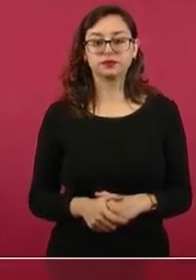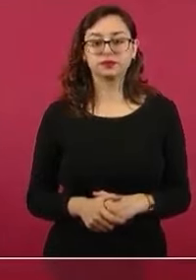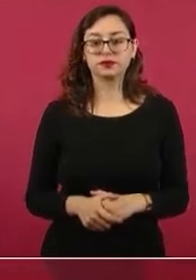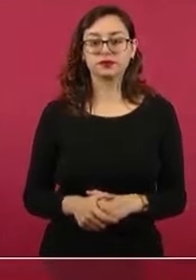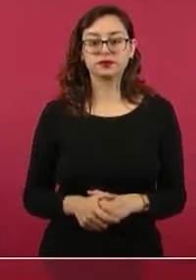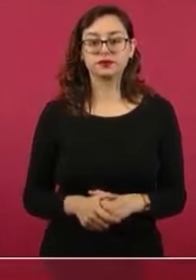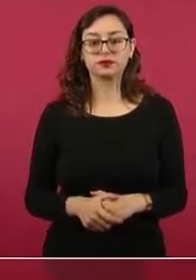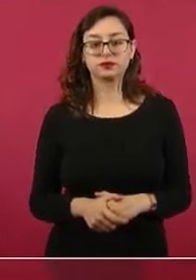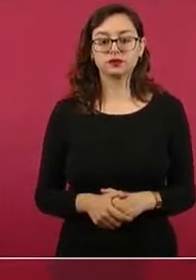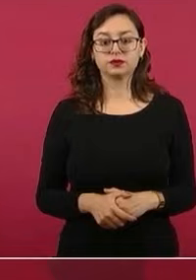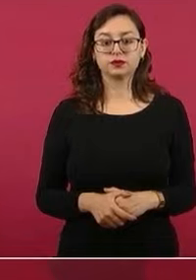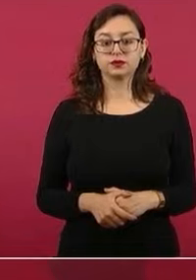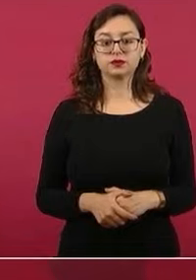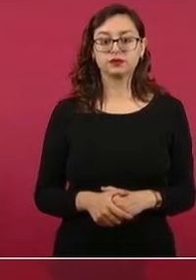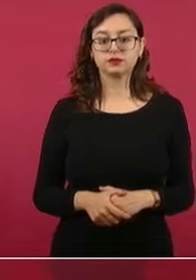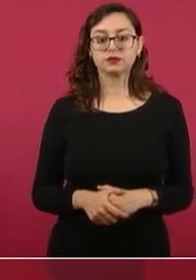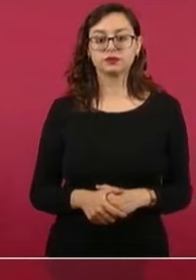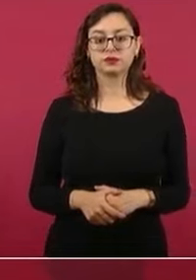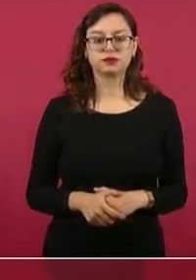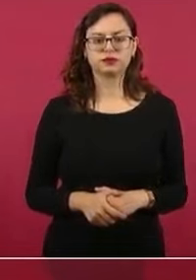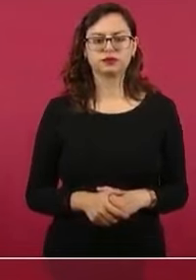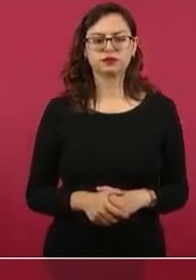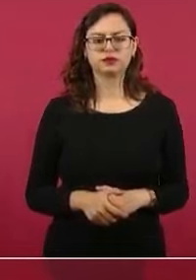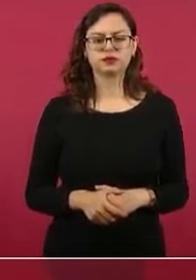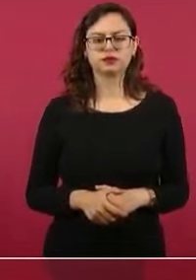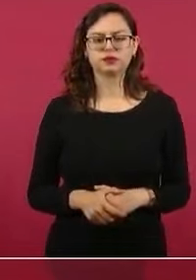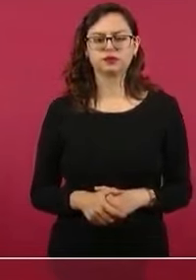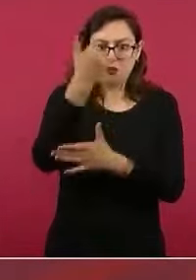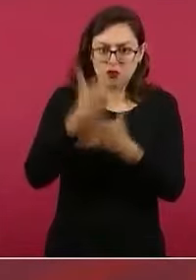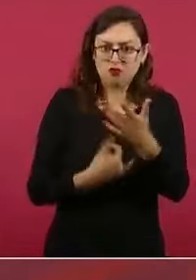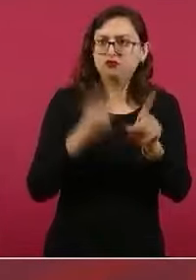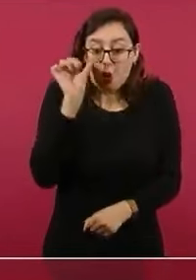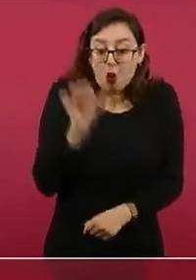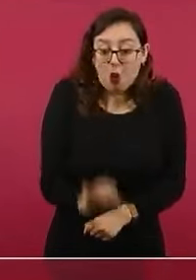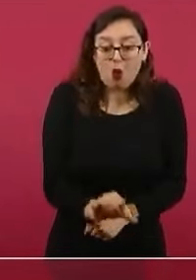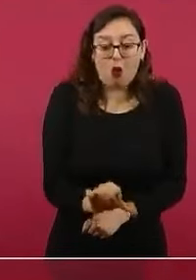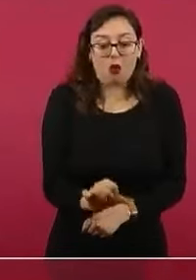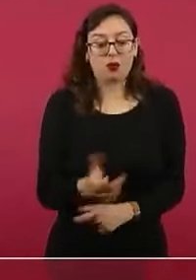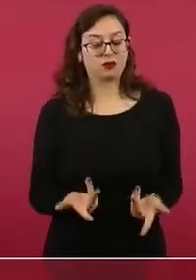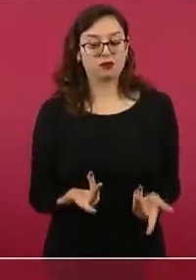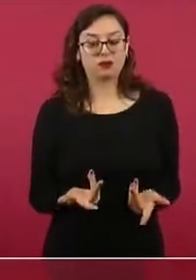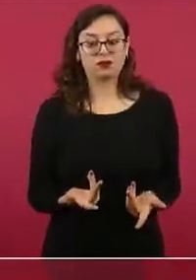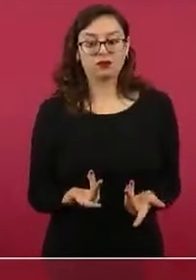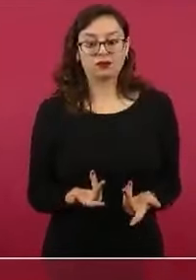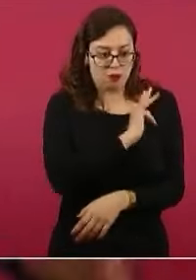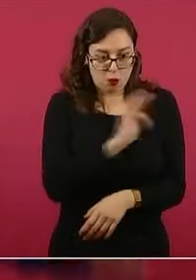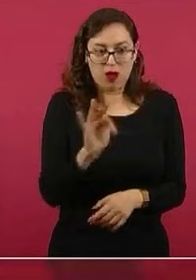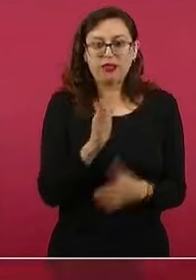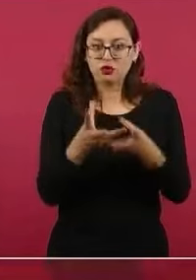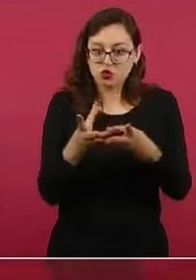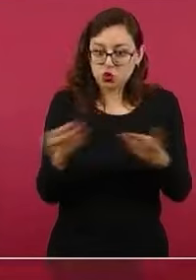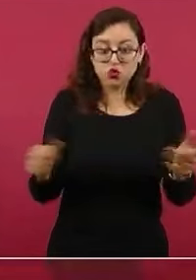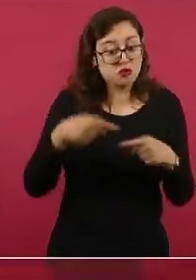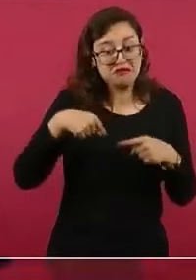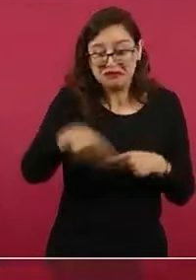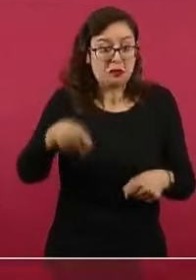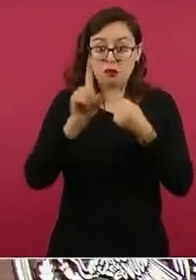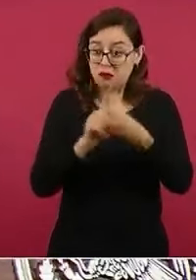o proyectos, ¿no? Pero lo importante es ahora. O sea, te puede hacer ya, en esta